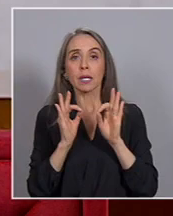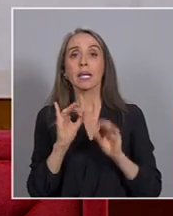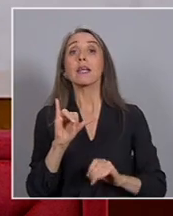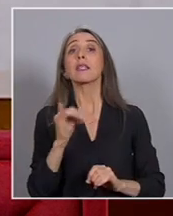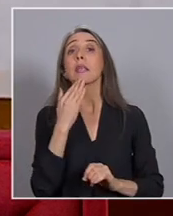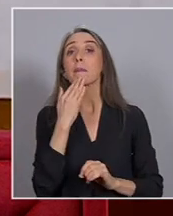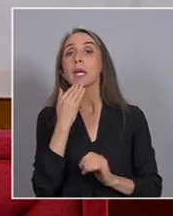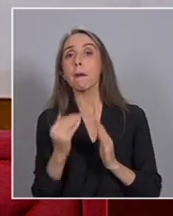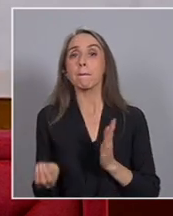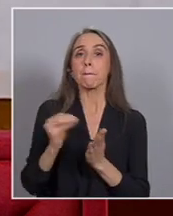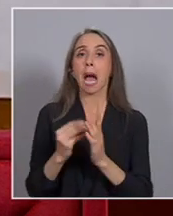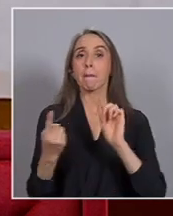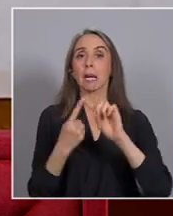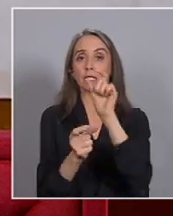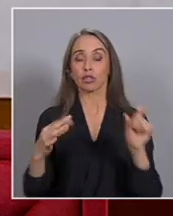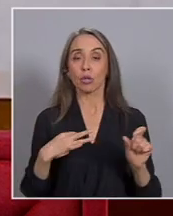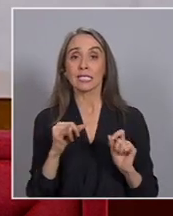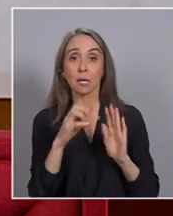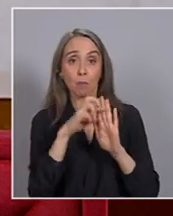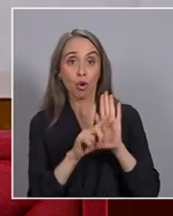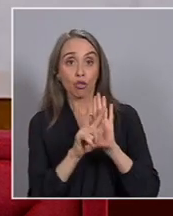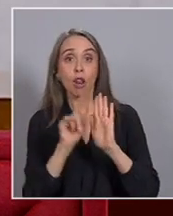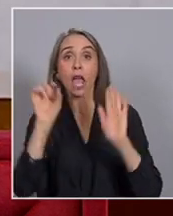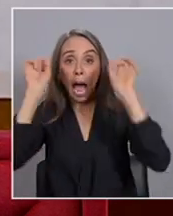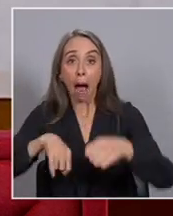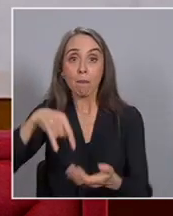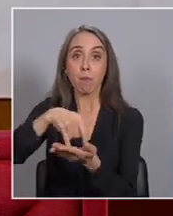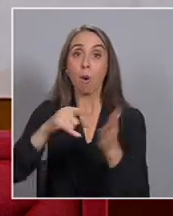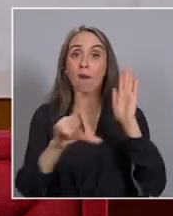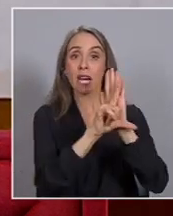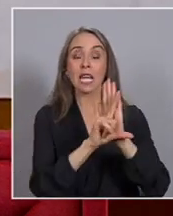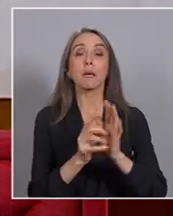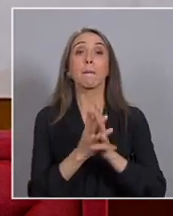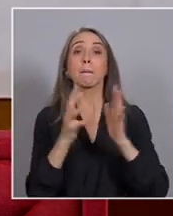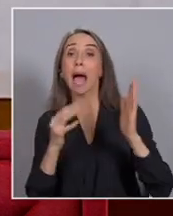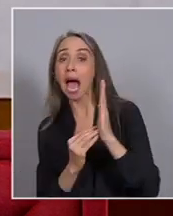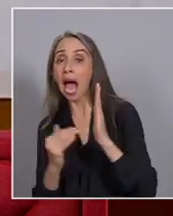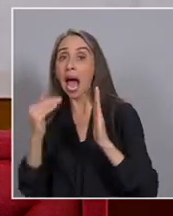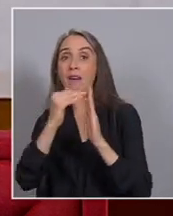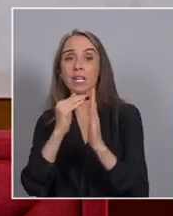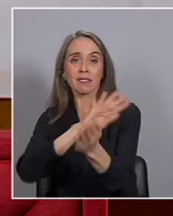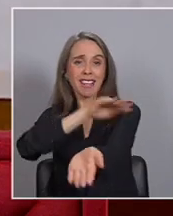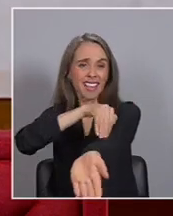ciudadana. Si sacamos adelante este proyecto, concretaremos el mayor avance en